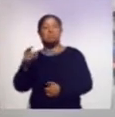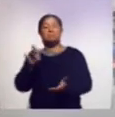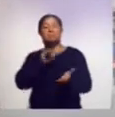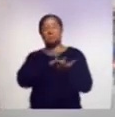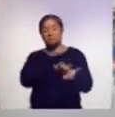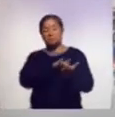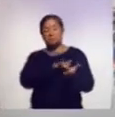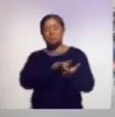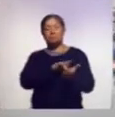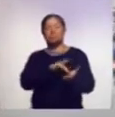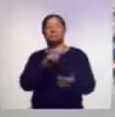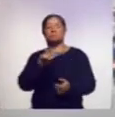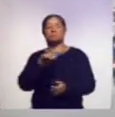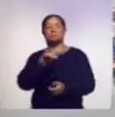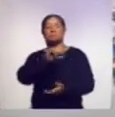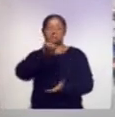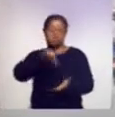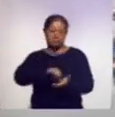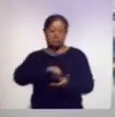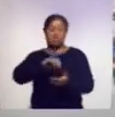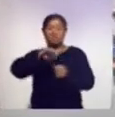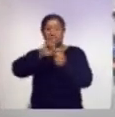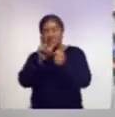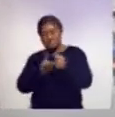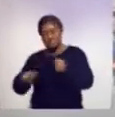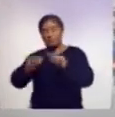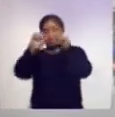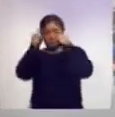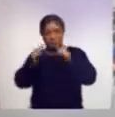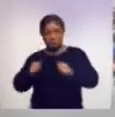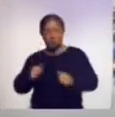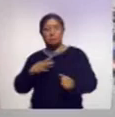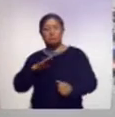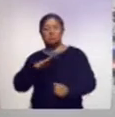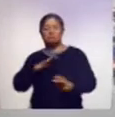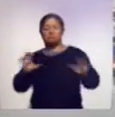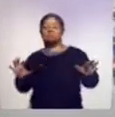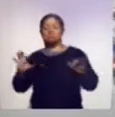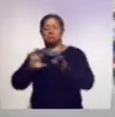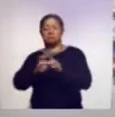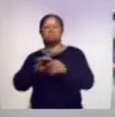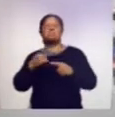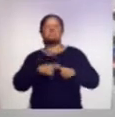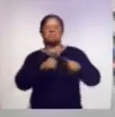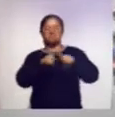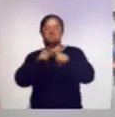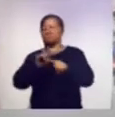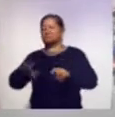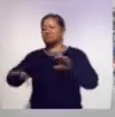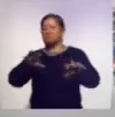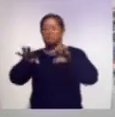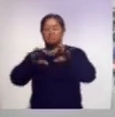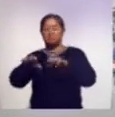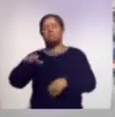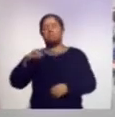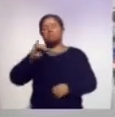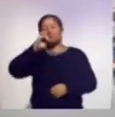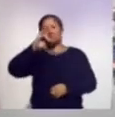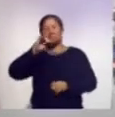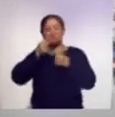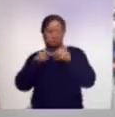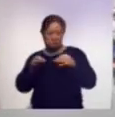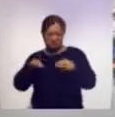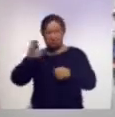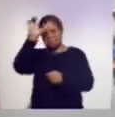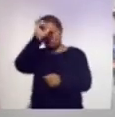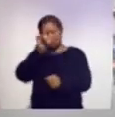las Artes, ¿no? Entonces, nos estamos vinculando con las diversas áreas de la Secretaría de Cultura, pues para poder